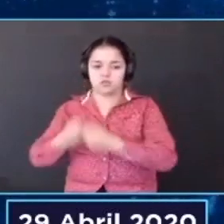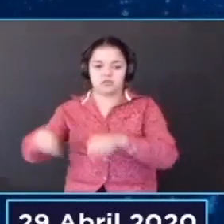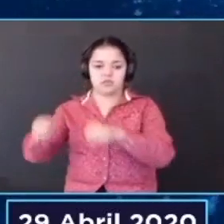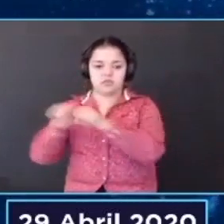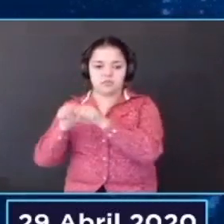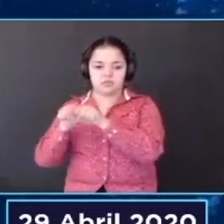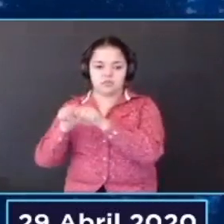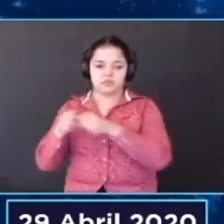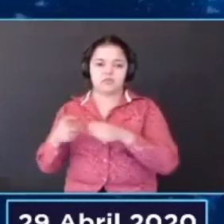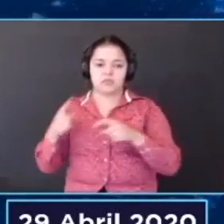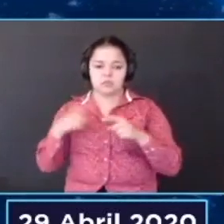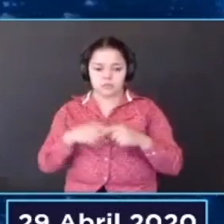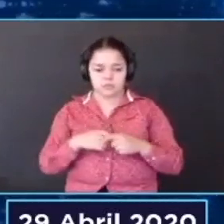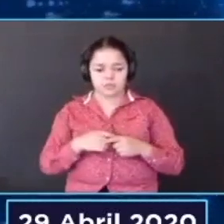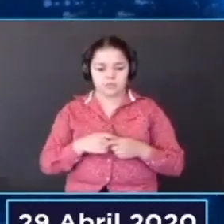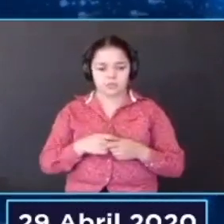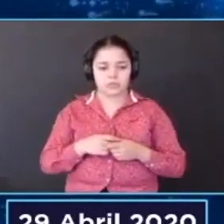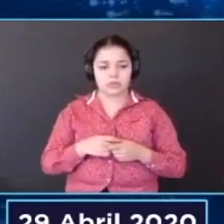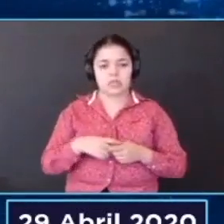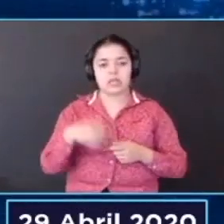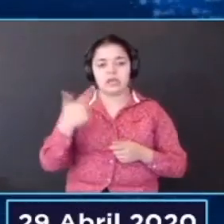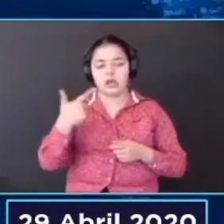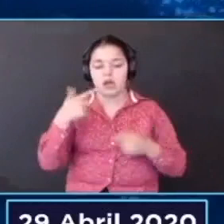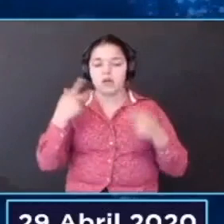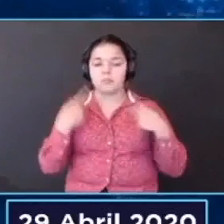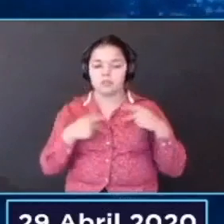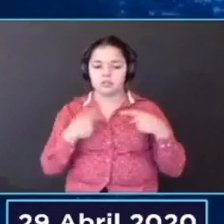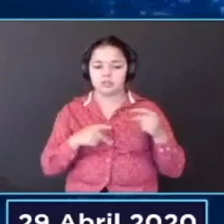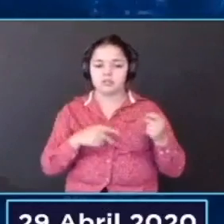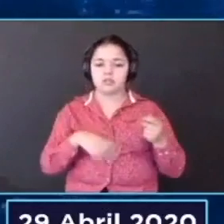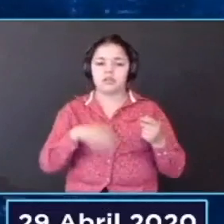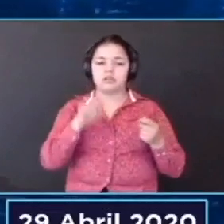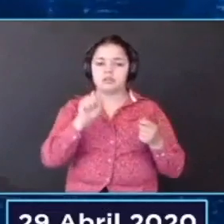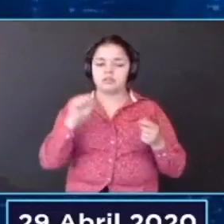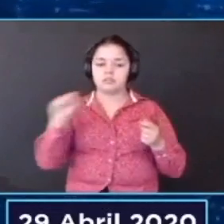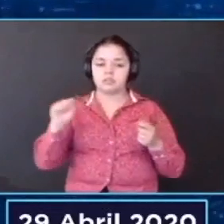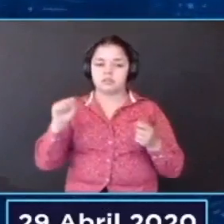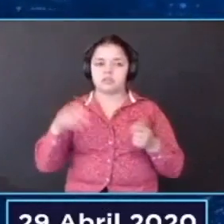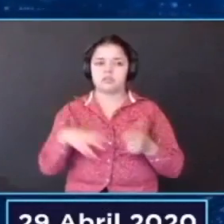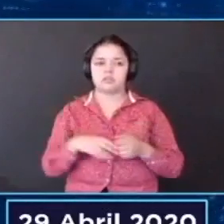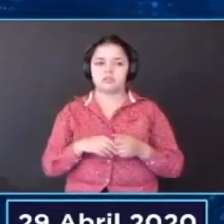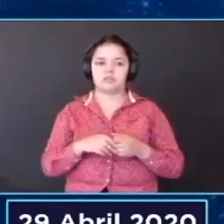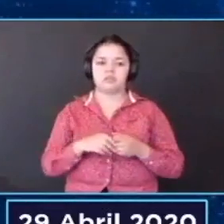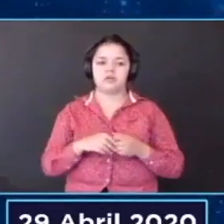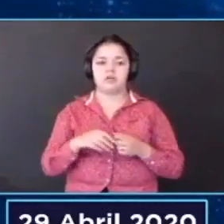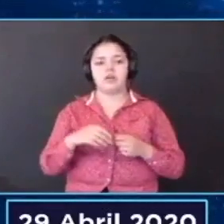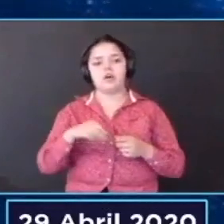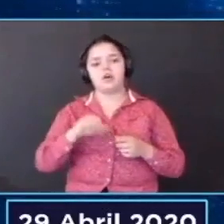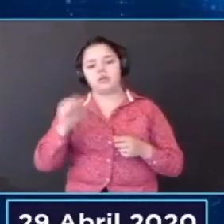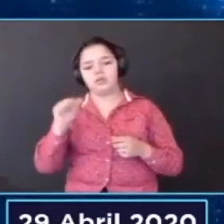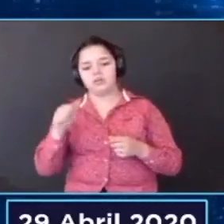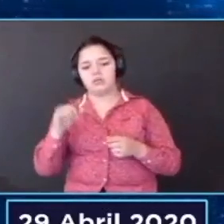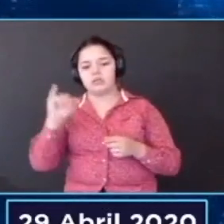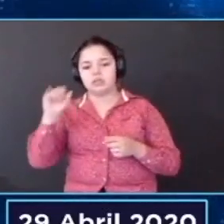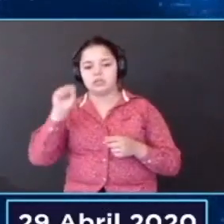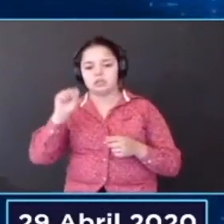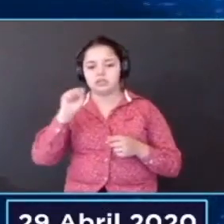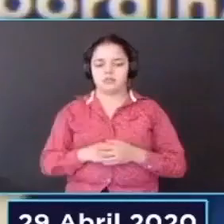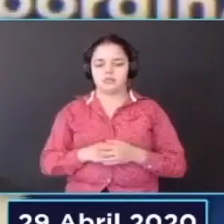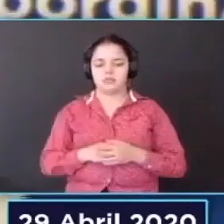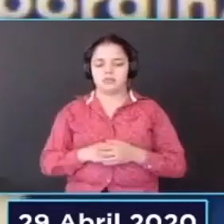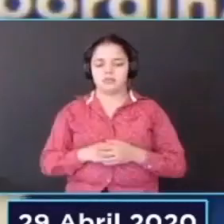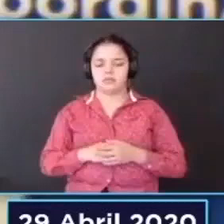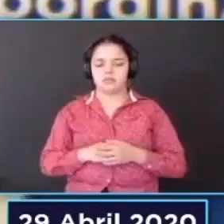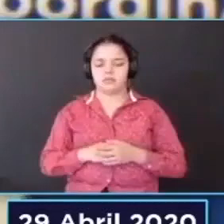Mexicano del Seguro Social. 7 fueron manejados en la Secretaría de Salud, 8 en el ISSSTE y